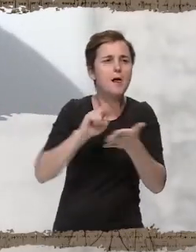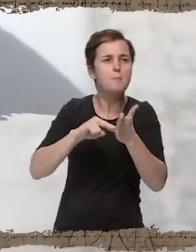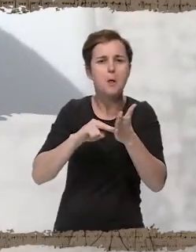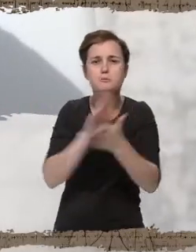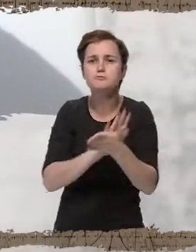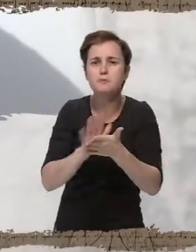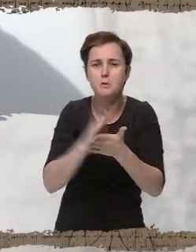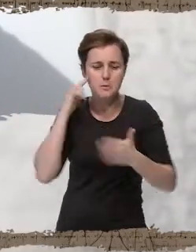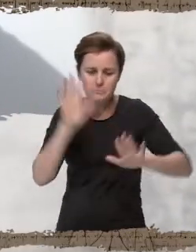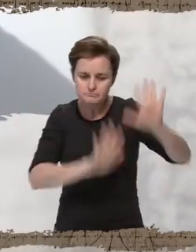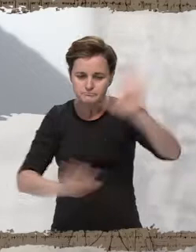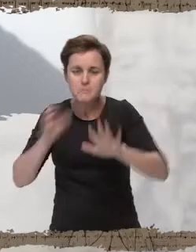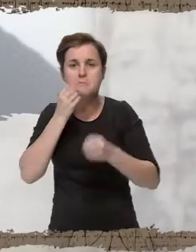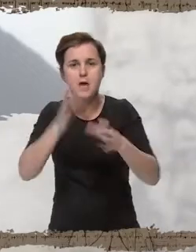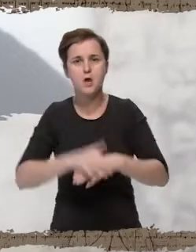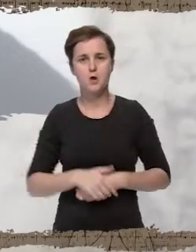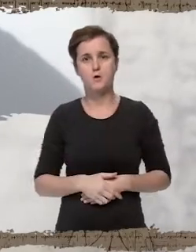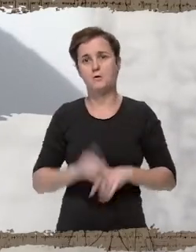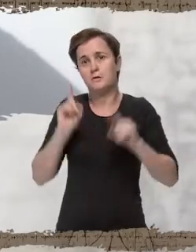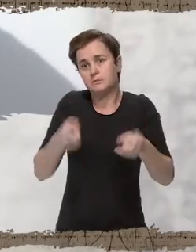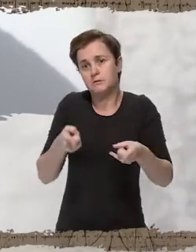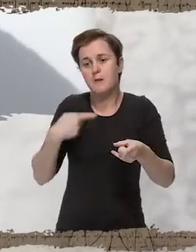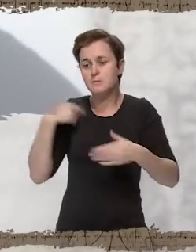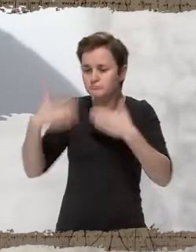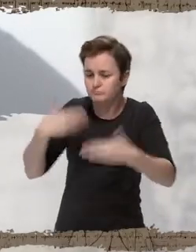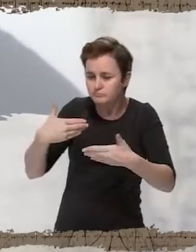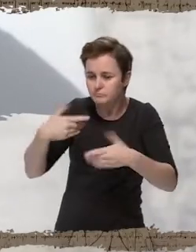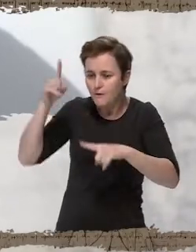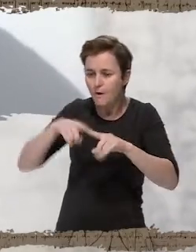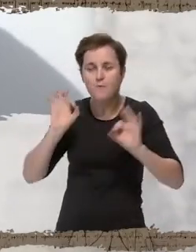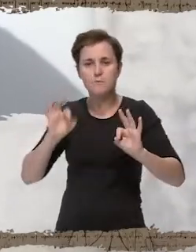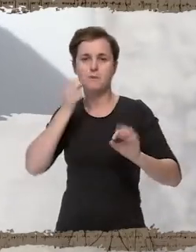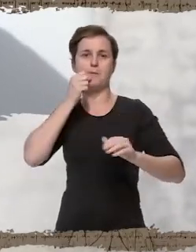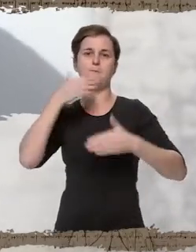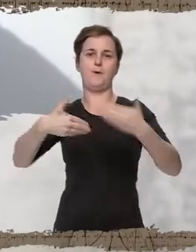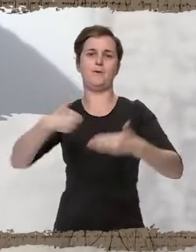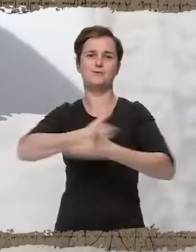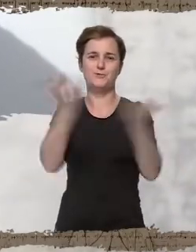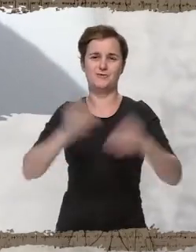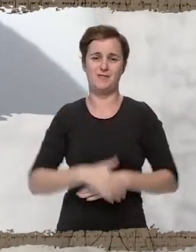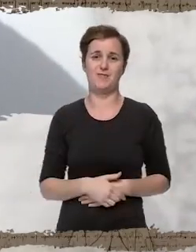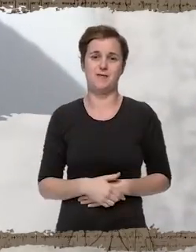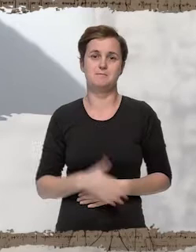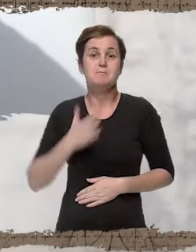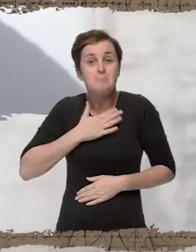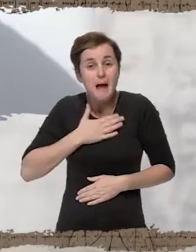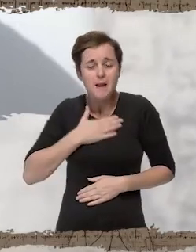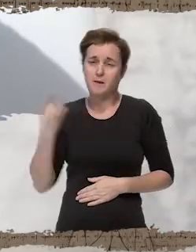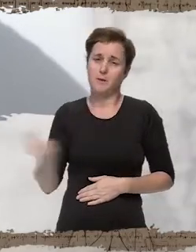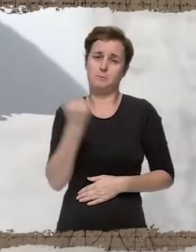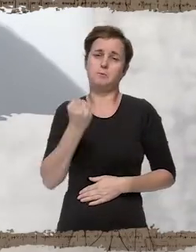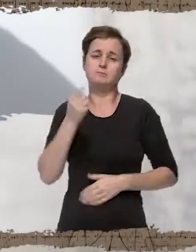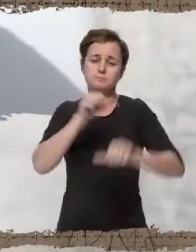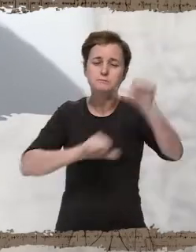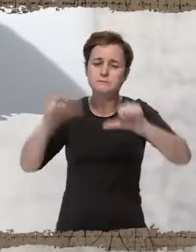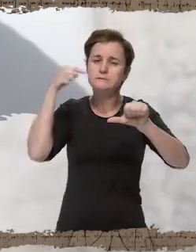nuestros problemas, podemos organizarnos mejor y al final del día podemos progresar como sociedad. Entonces para mí la